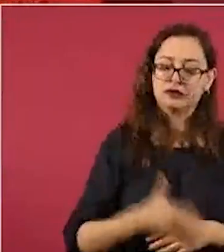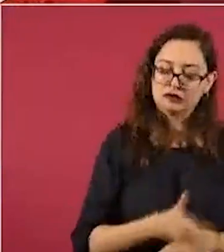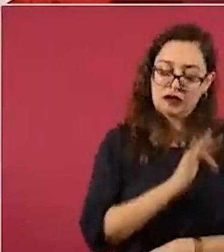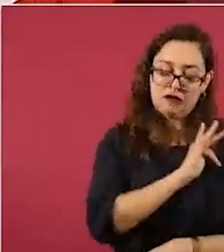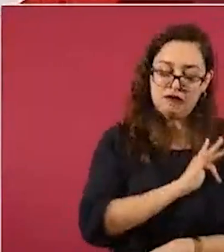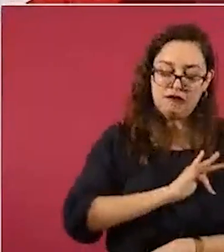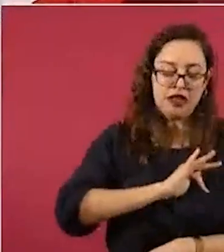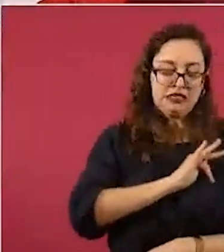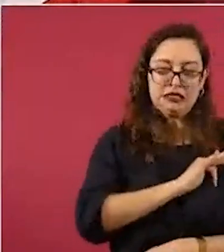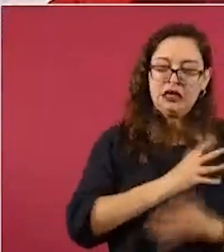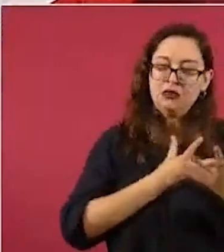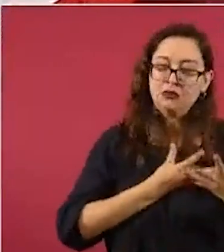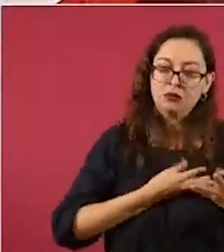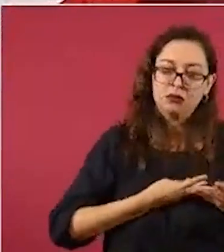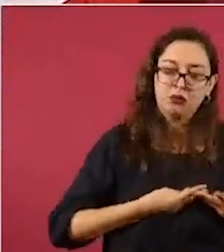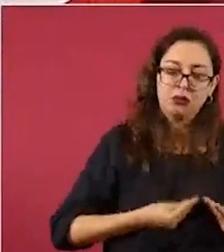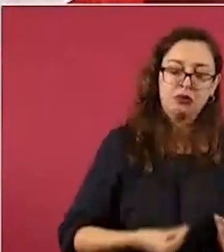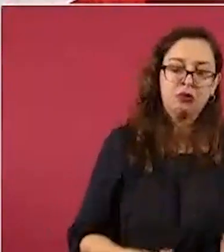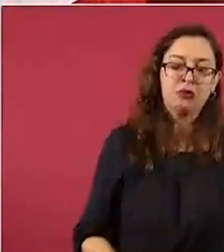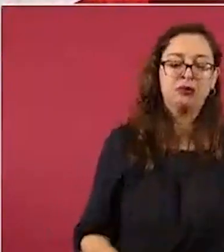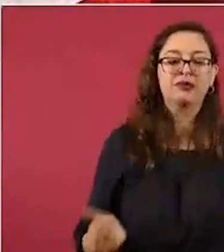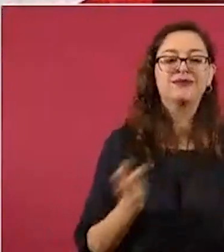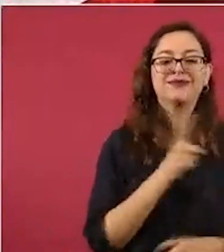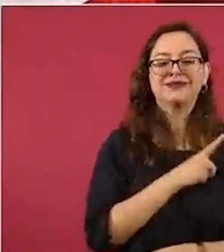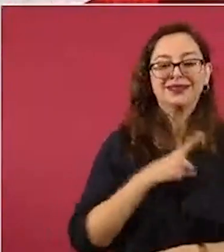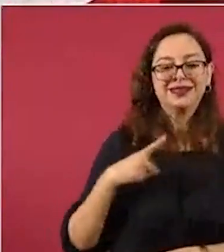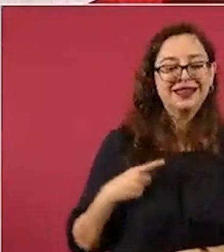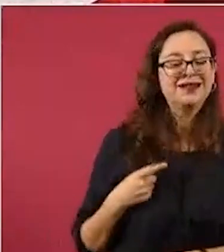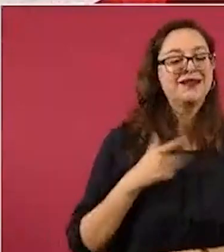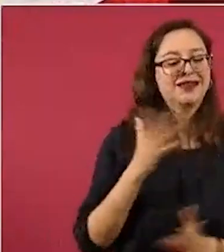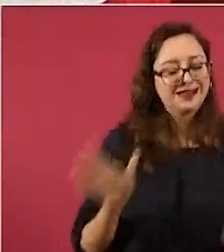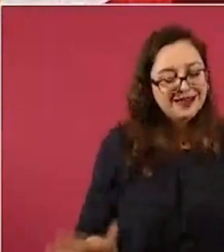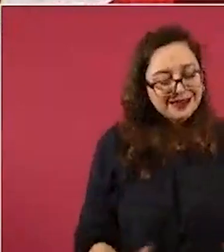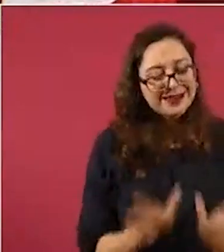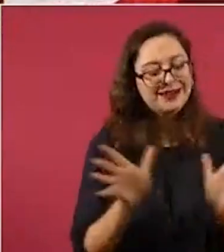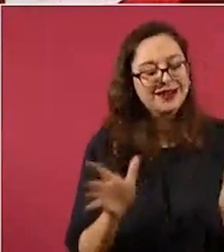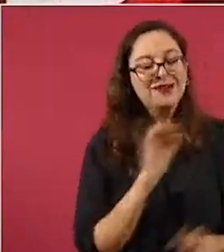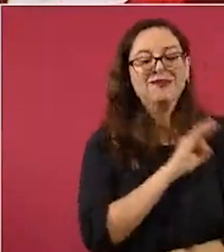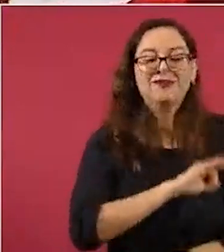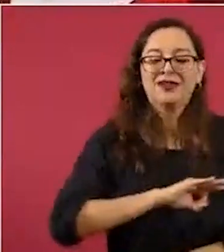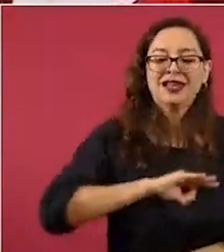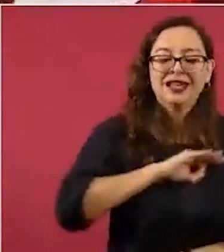felicidad. Hay que ser feliz.